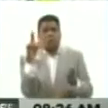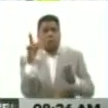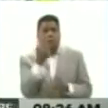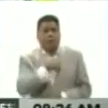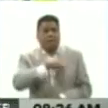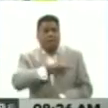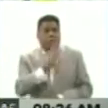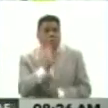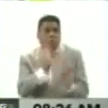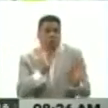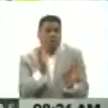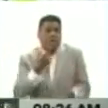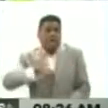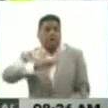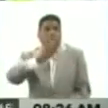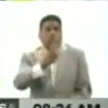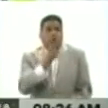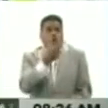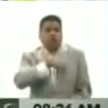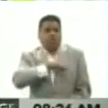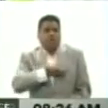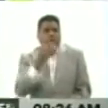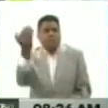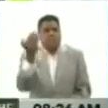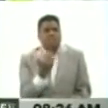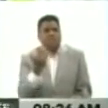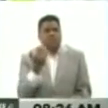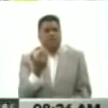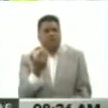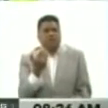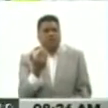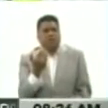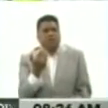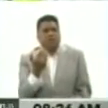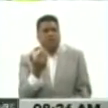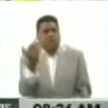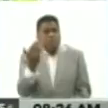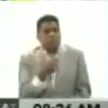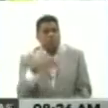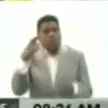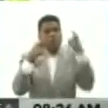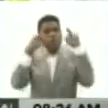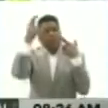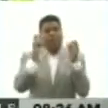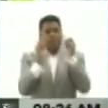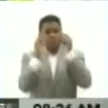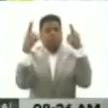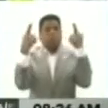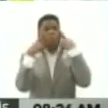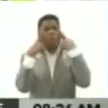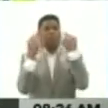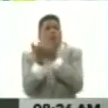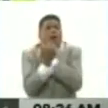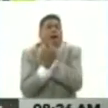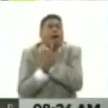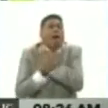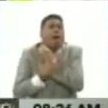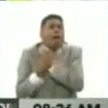2 de enero apareció mi comandante Chávez, que me despertó con aquel amor, con aquella ternura, que nunca se me